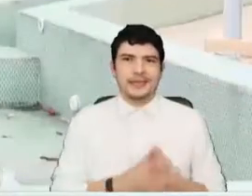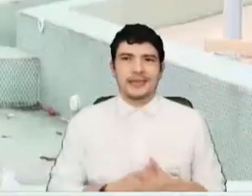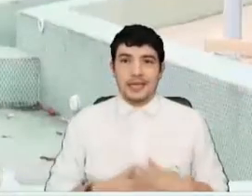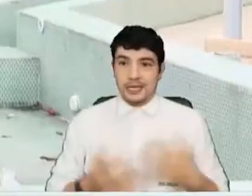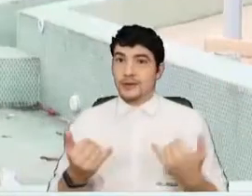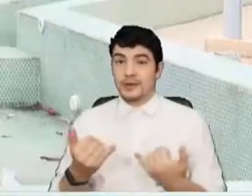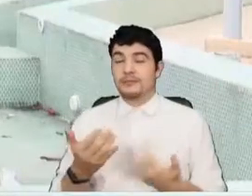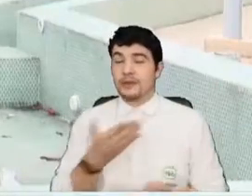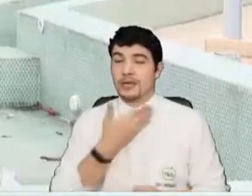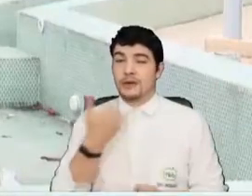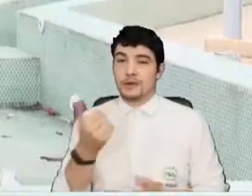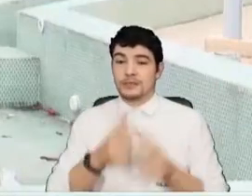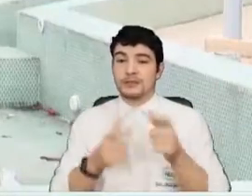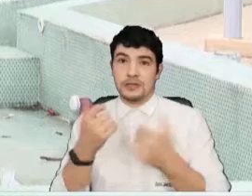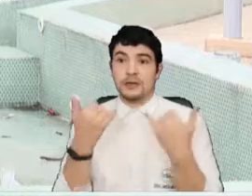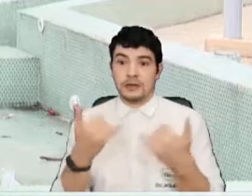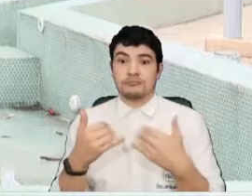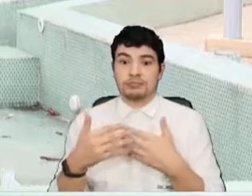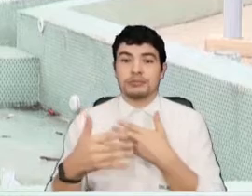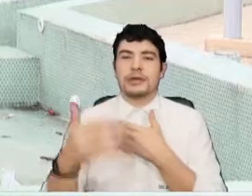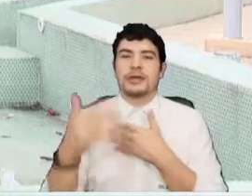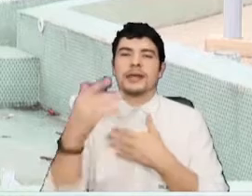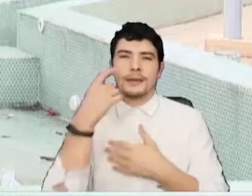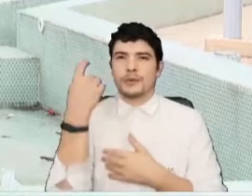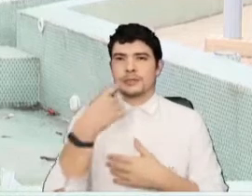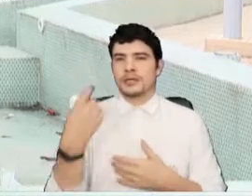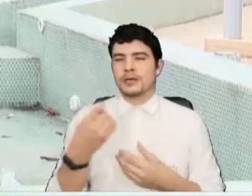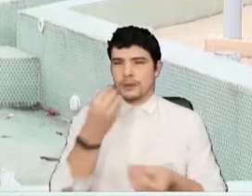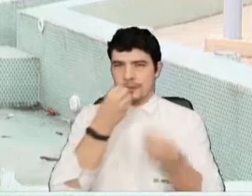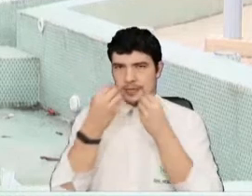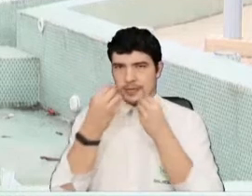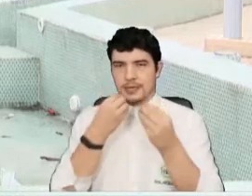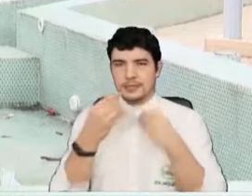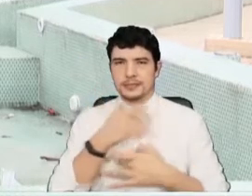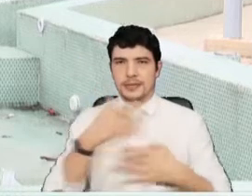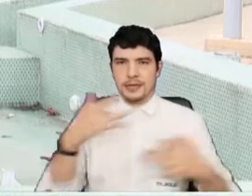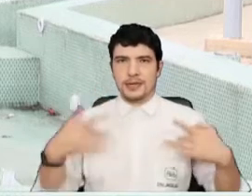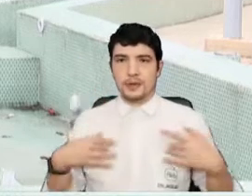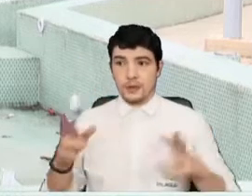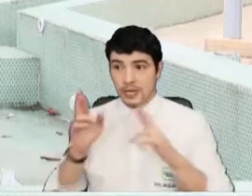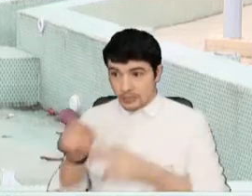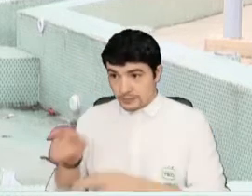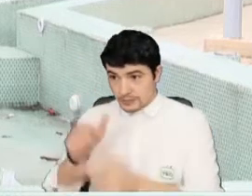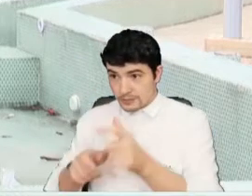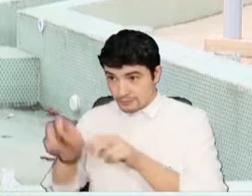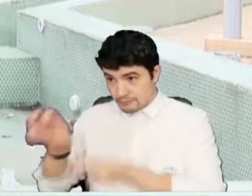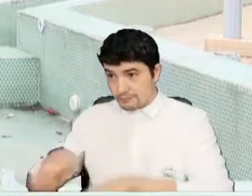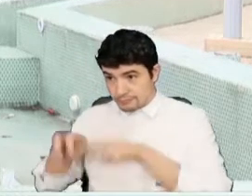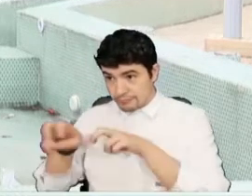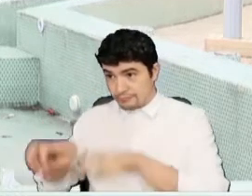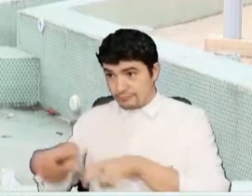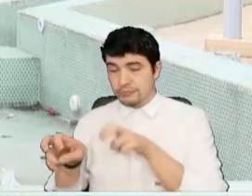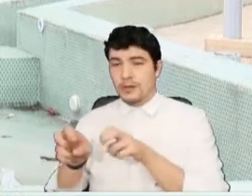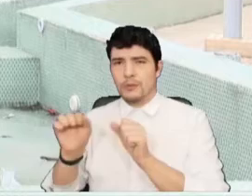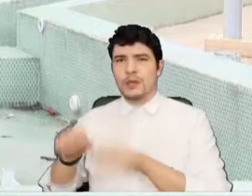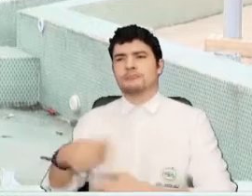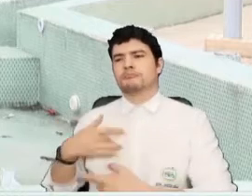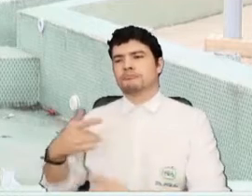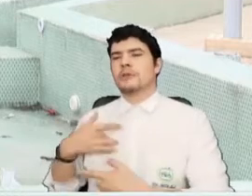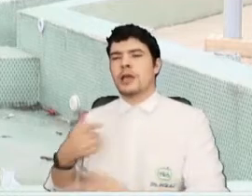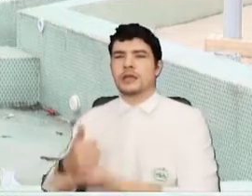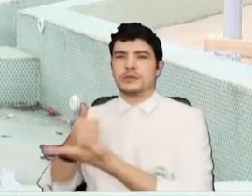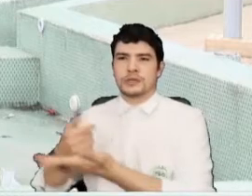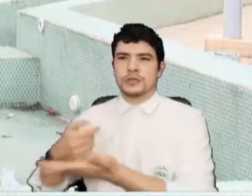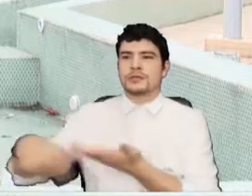Carlina Veloz espera que con los alimentos que produce su huerta poder ayudar a los miembros de su comunidad. Esta es toda la información que se registra del archipiélago de San